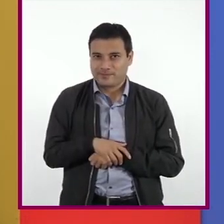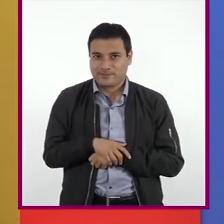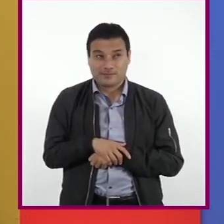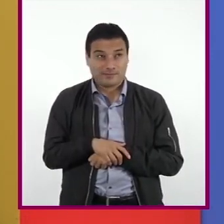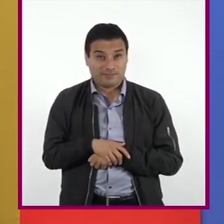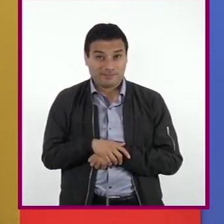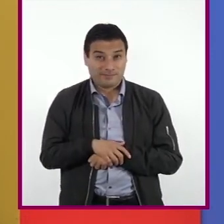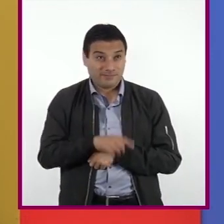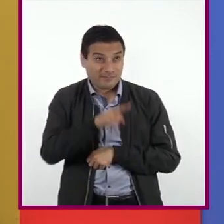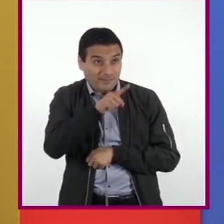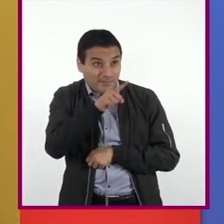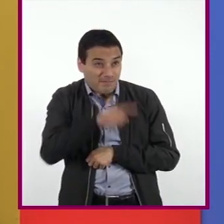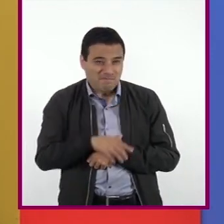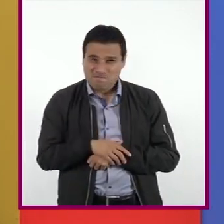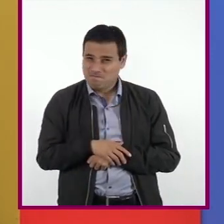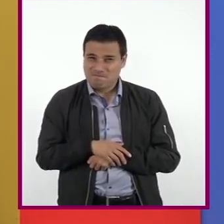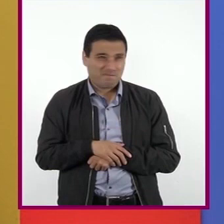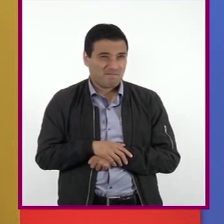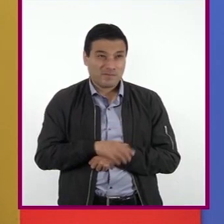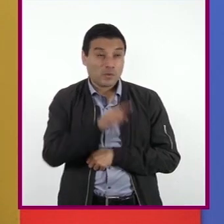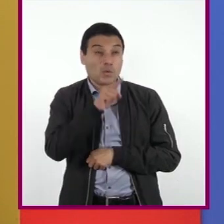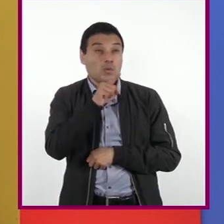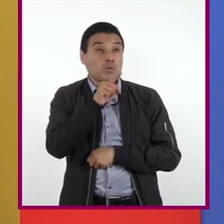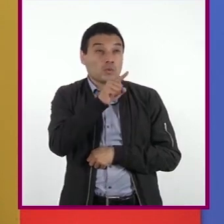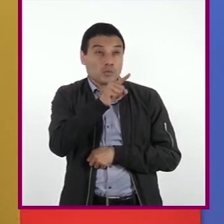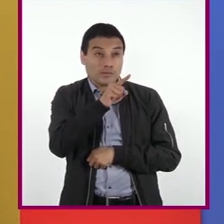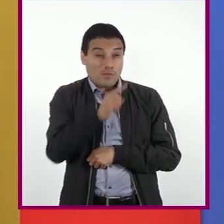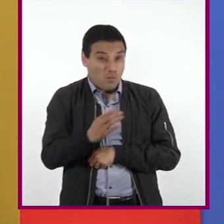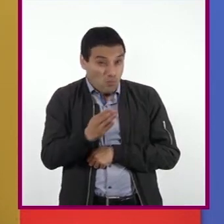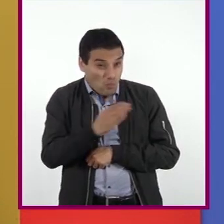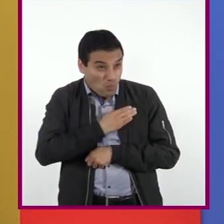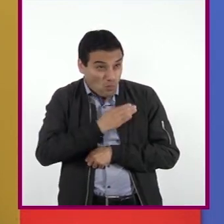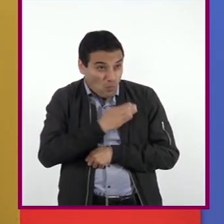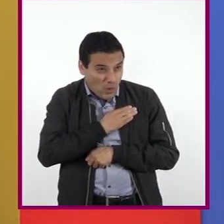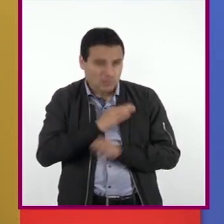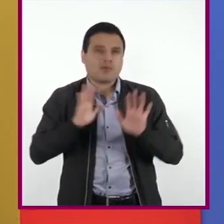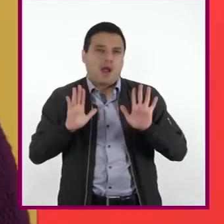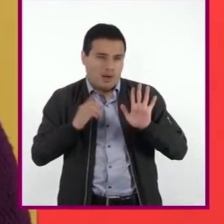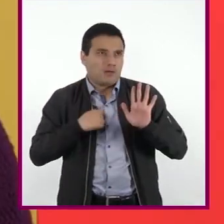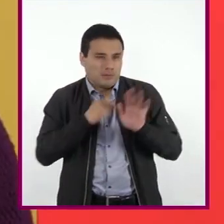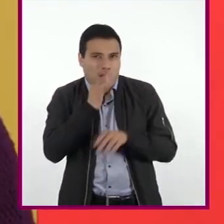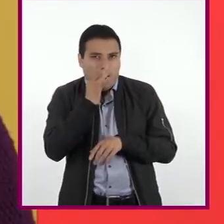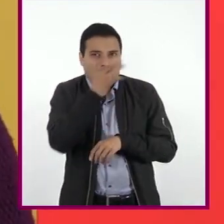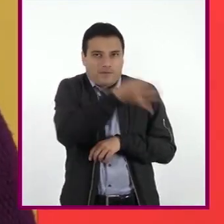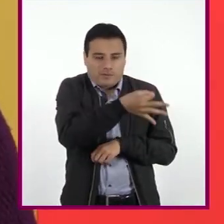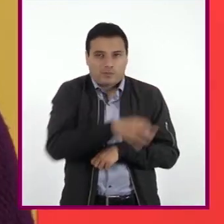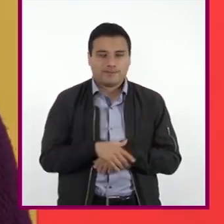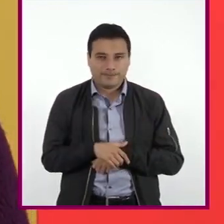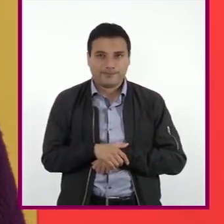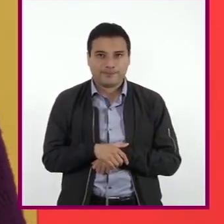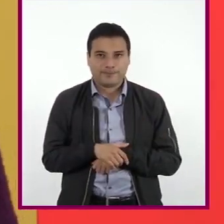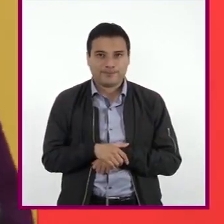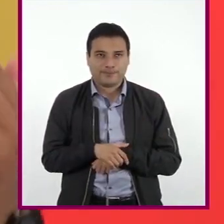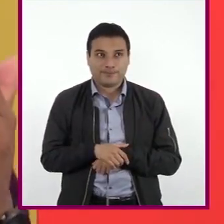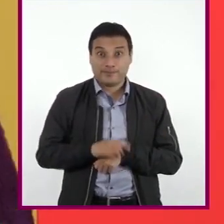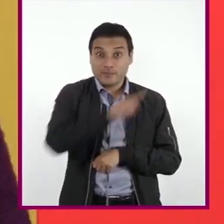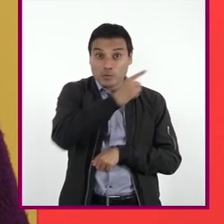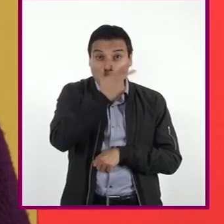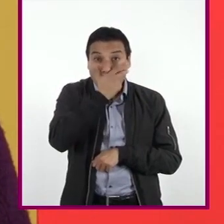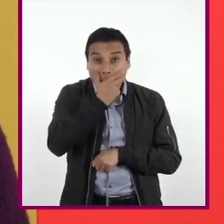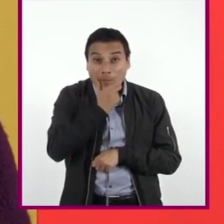hacer algo muy bueno para que te contara el secreto, contestó la arriera. Leonel